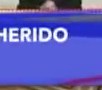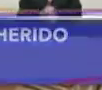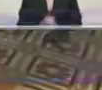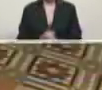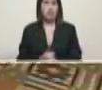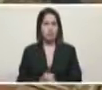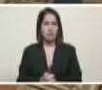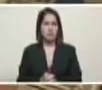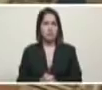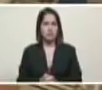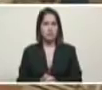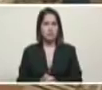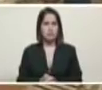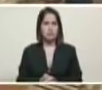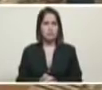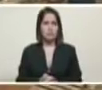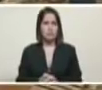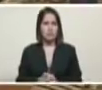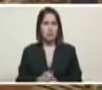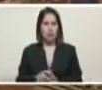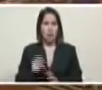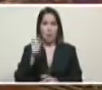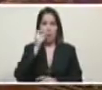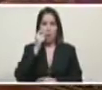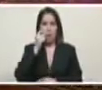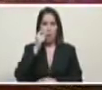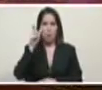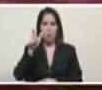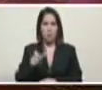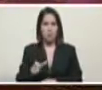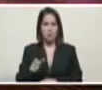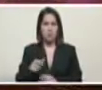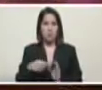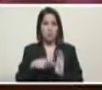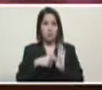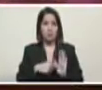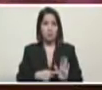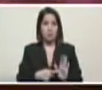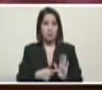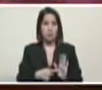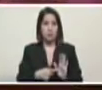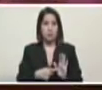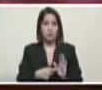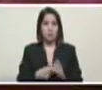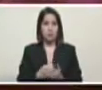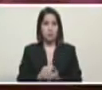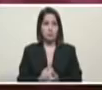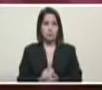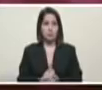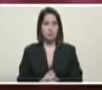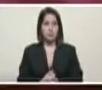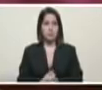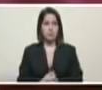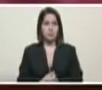Palabras del ciudadano teniente coronel William Antonio Bastidas Mejías.